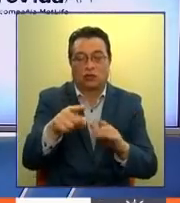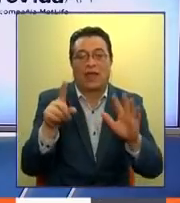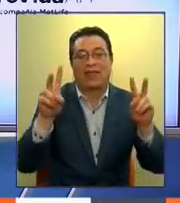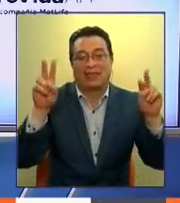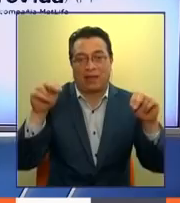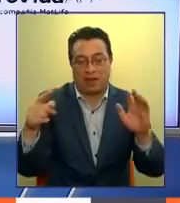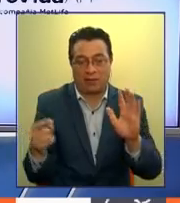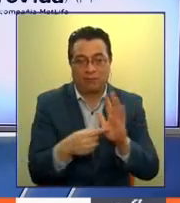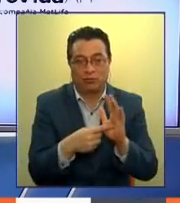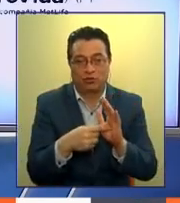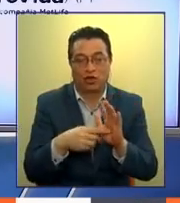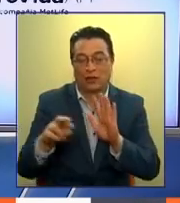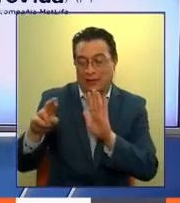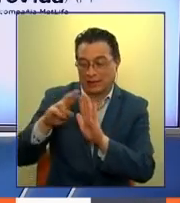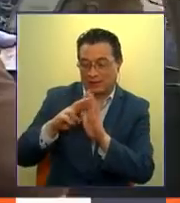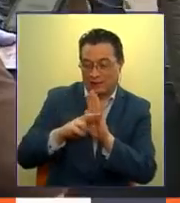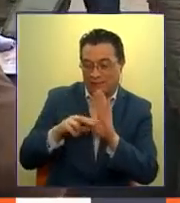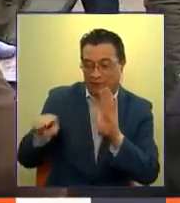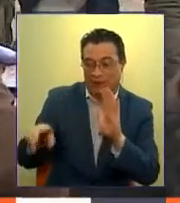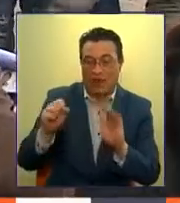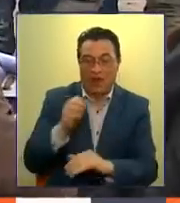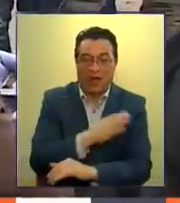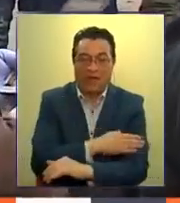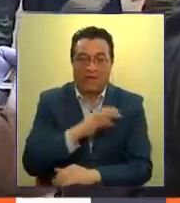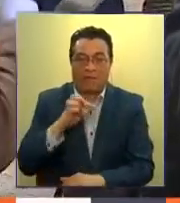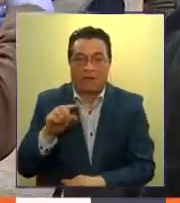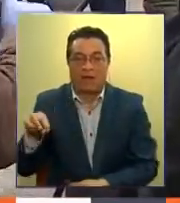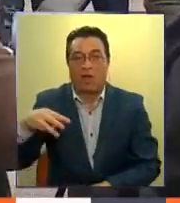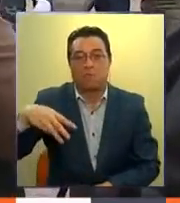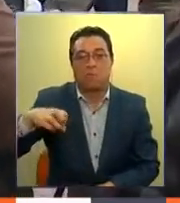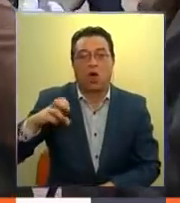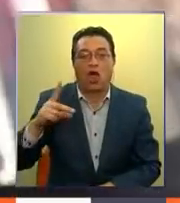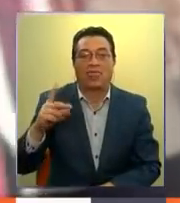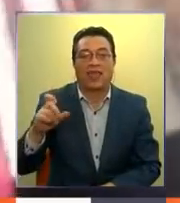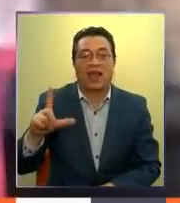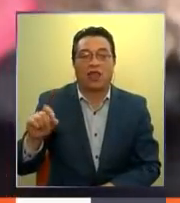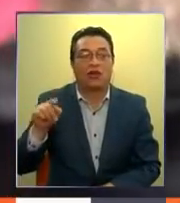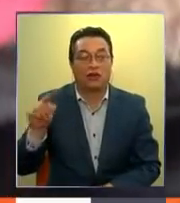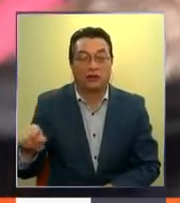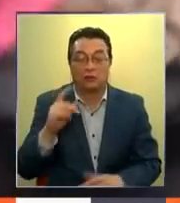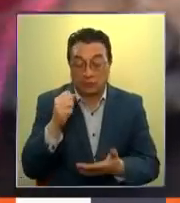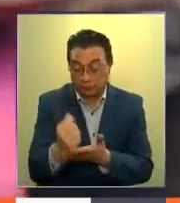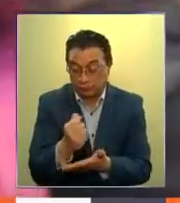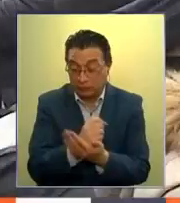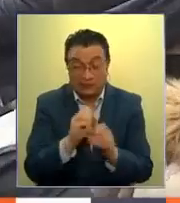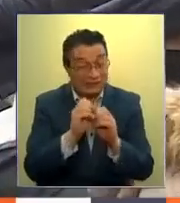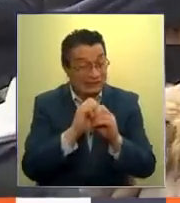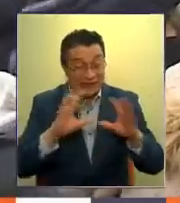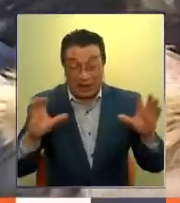entre el regulador y una AFP en particular. El llamado es a realizar el trámite cuando tenga total